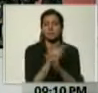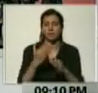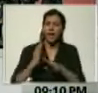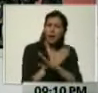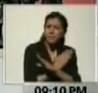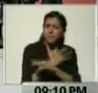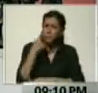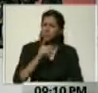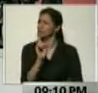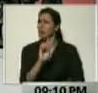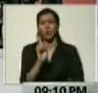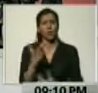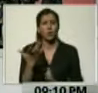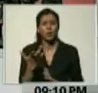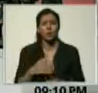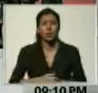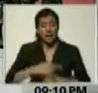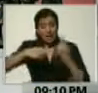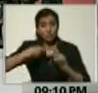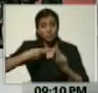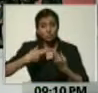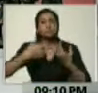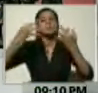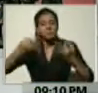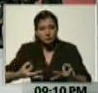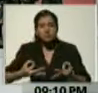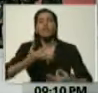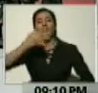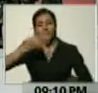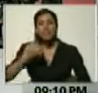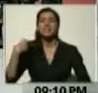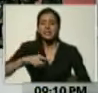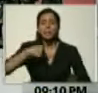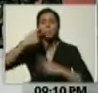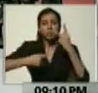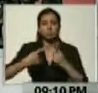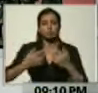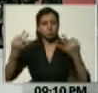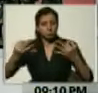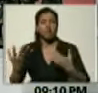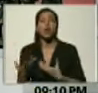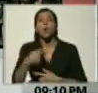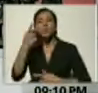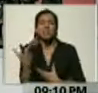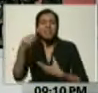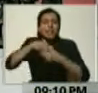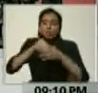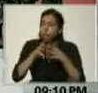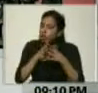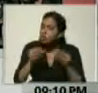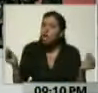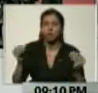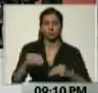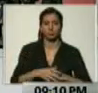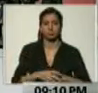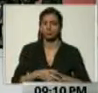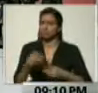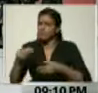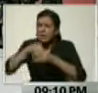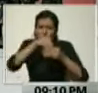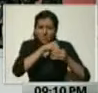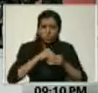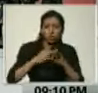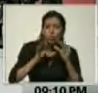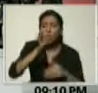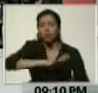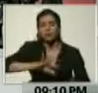Esta revolución le ha devuelto el carácter político a la vida de los venezolanos, o le dio carácter político a la vida de los venezolanos.